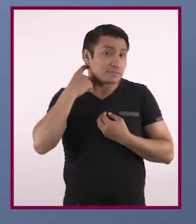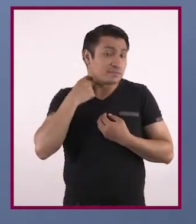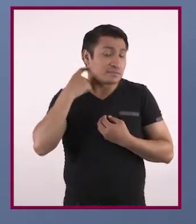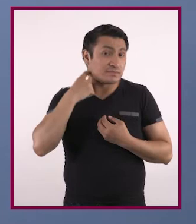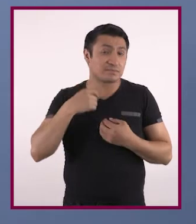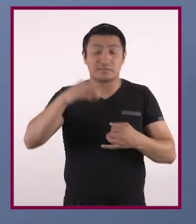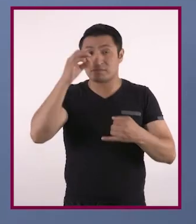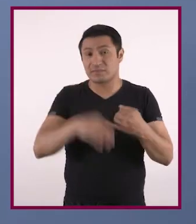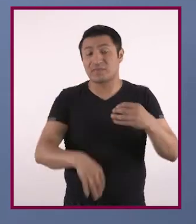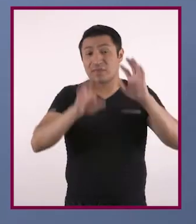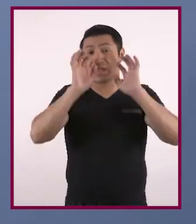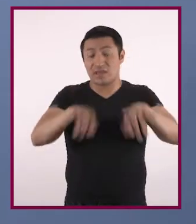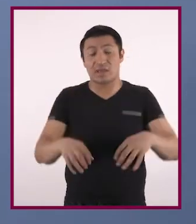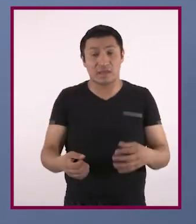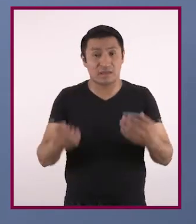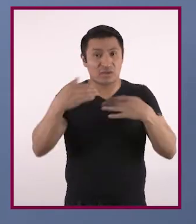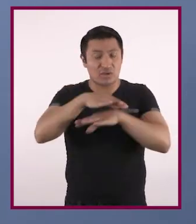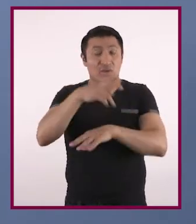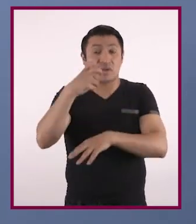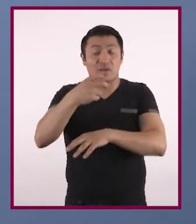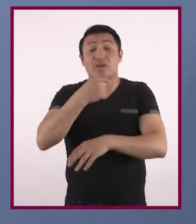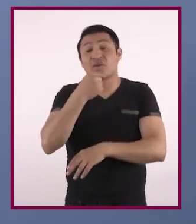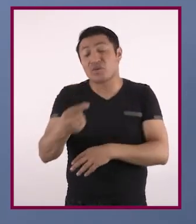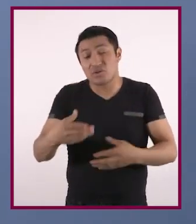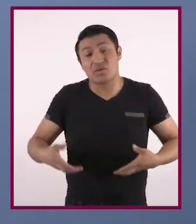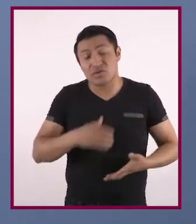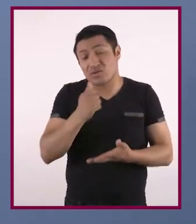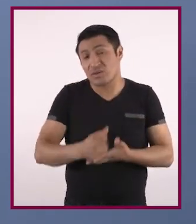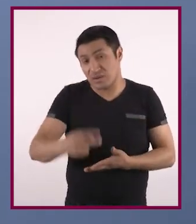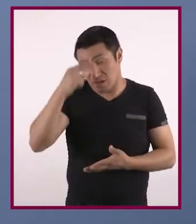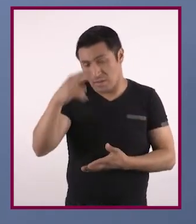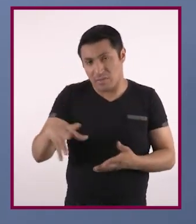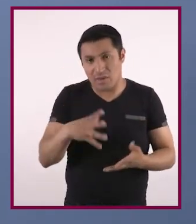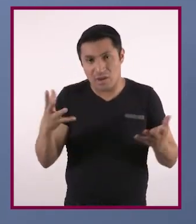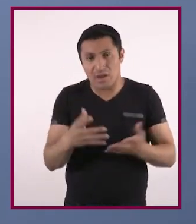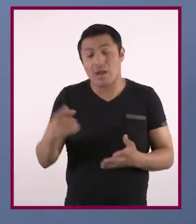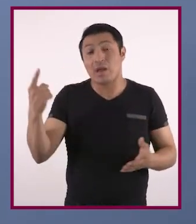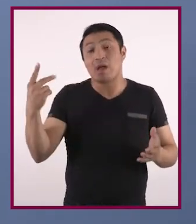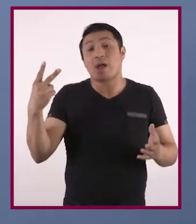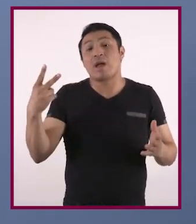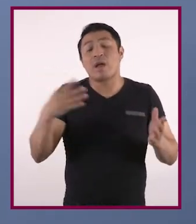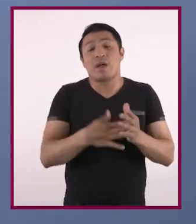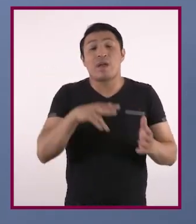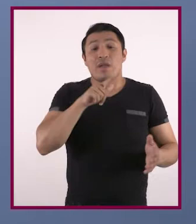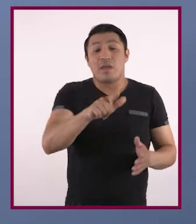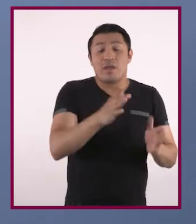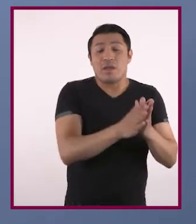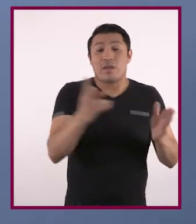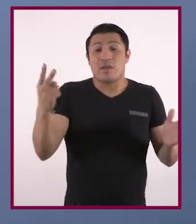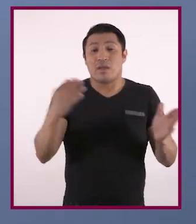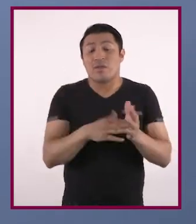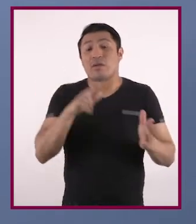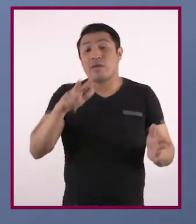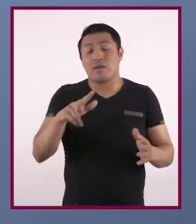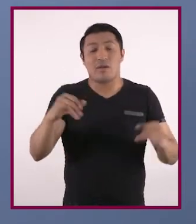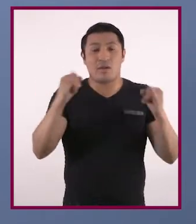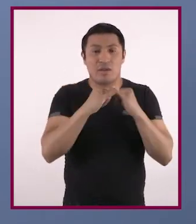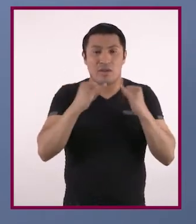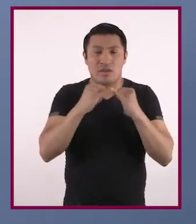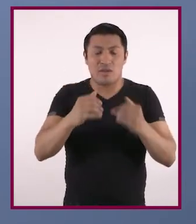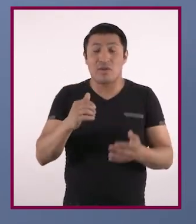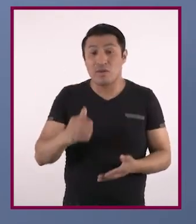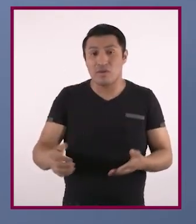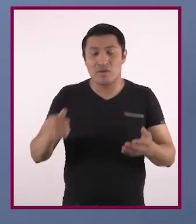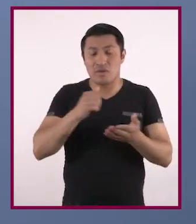la población en situación de calle en la Ciudad de México fue llevado a cabo en 2017 y 2018 por el Instituto de